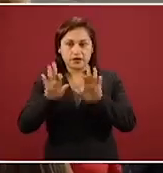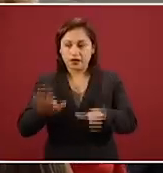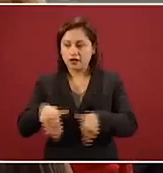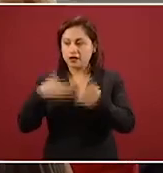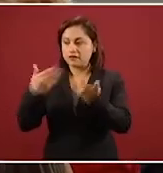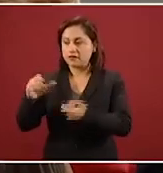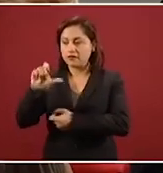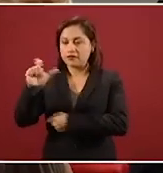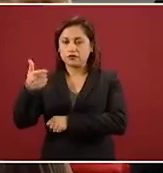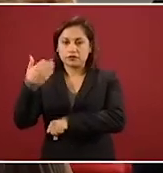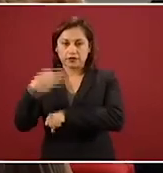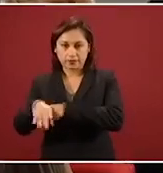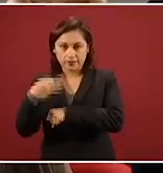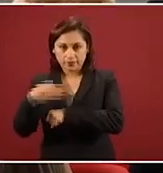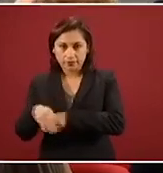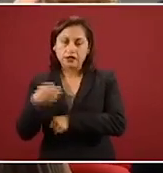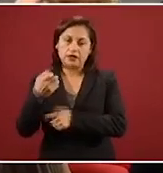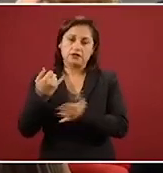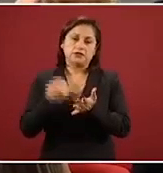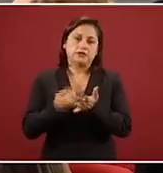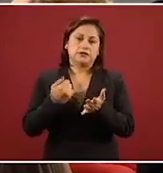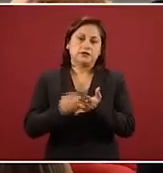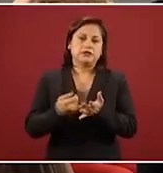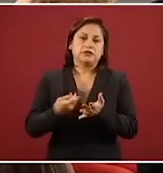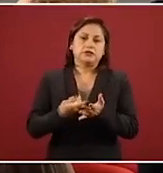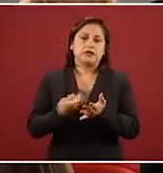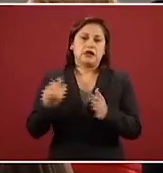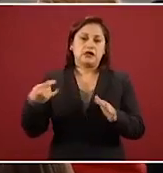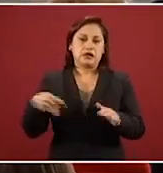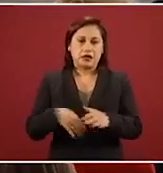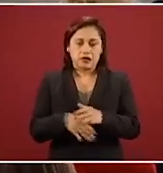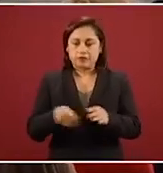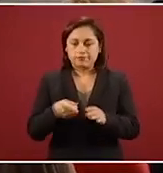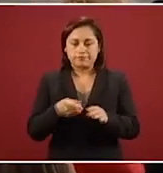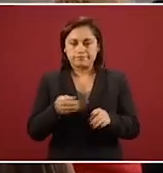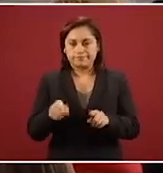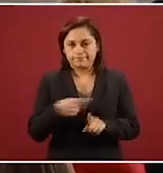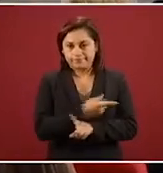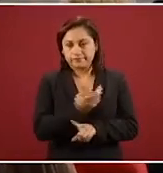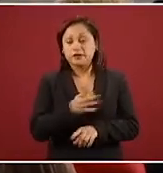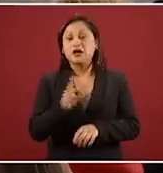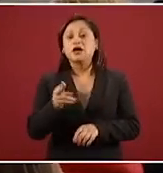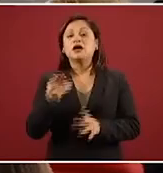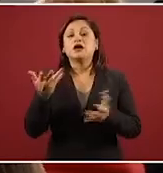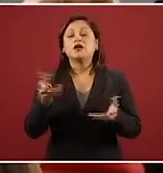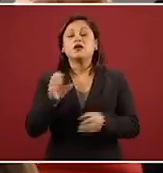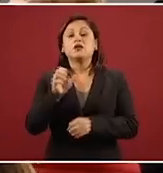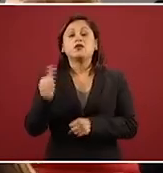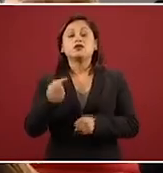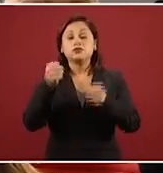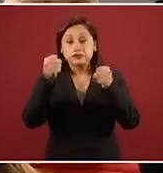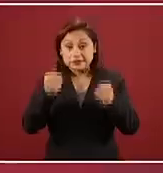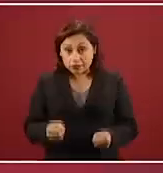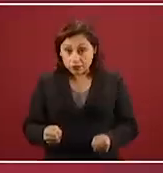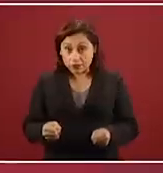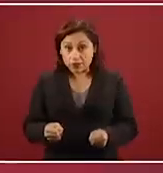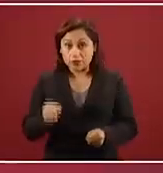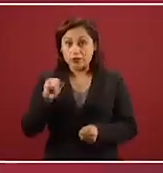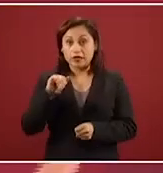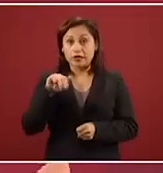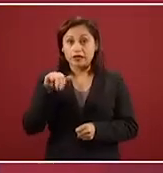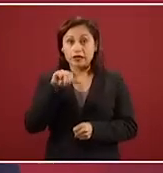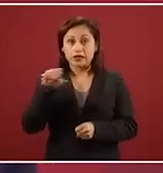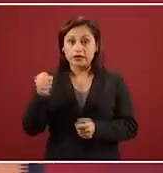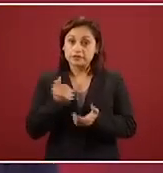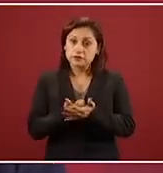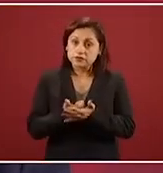es el subregistro, es decir, personas que están registradas en el Seguro Social, pero no con el salario que les corresponde, les